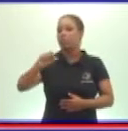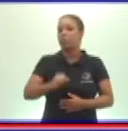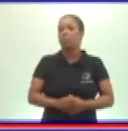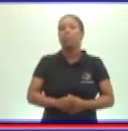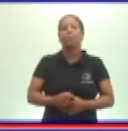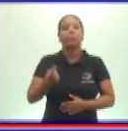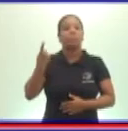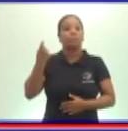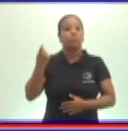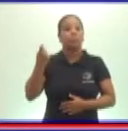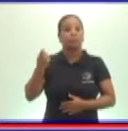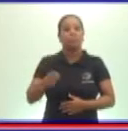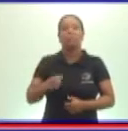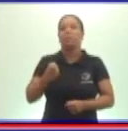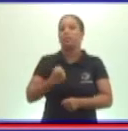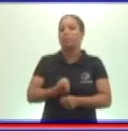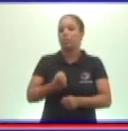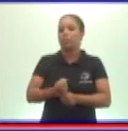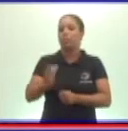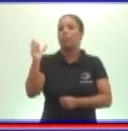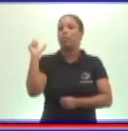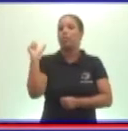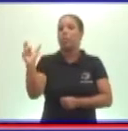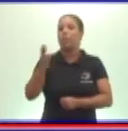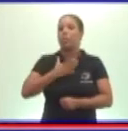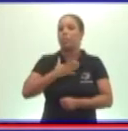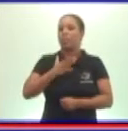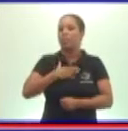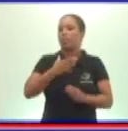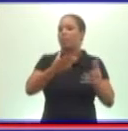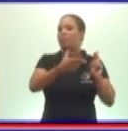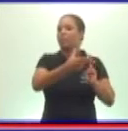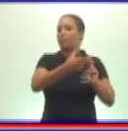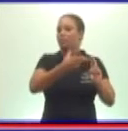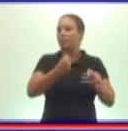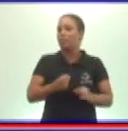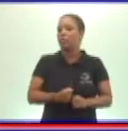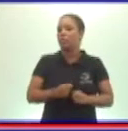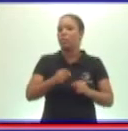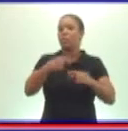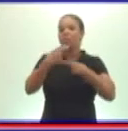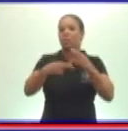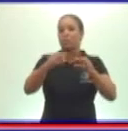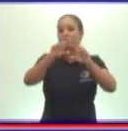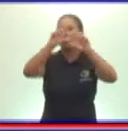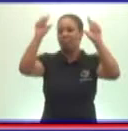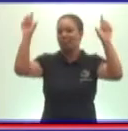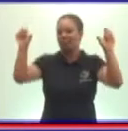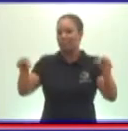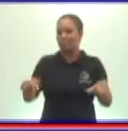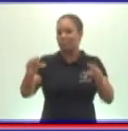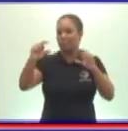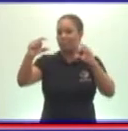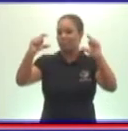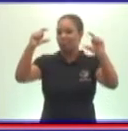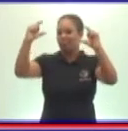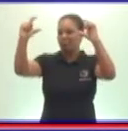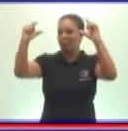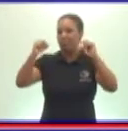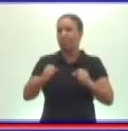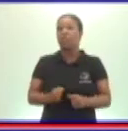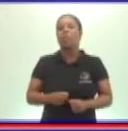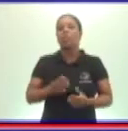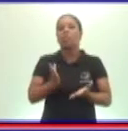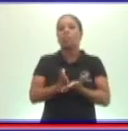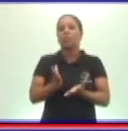el trabajo con los términos, el tratamiento conceptual para la elaboración de definiciones. Los estudiantes trabajan los